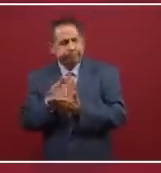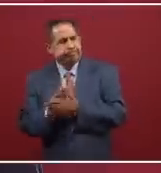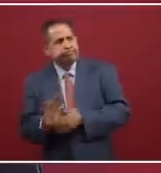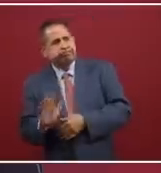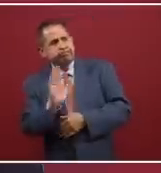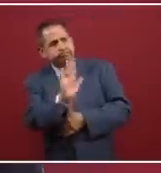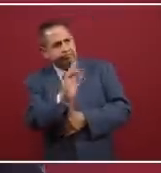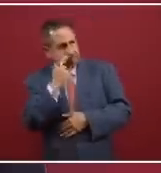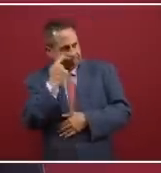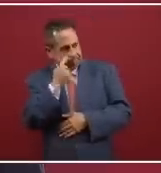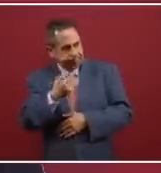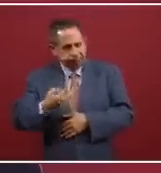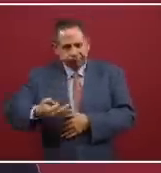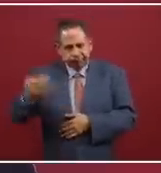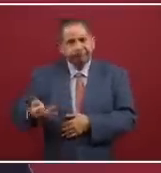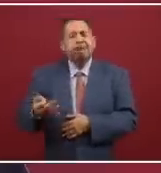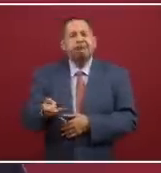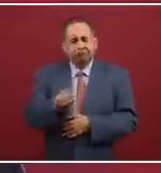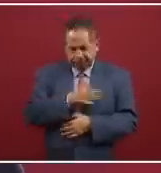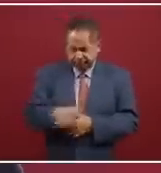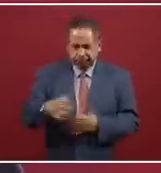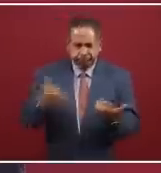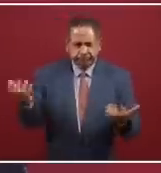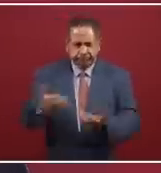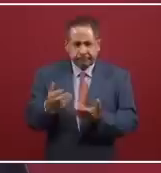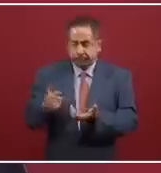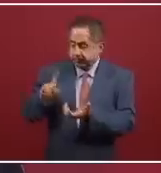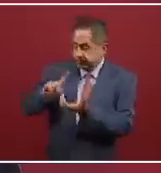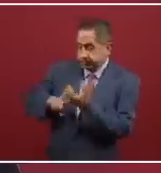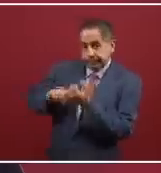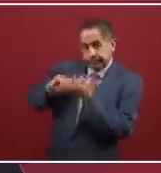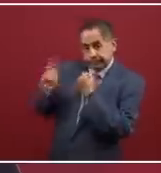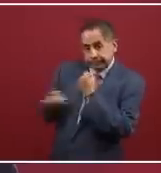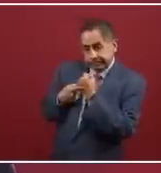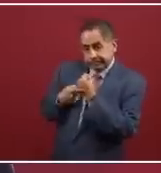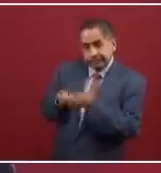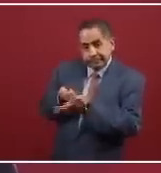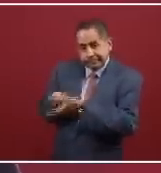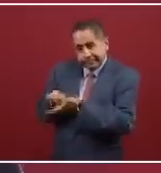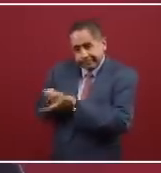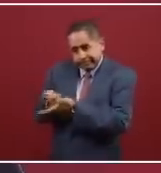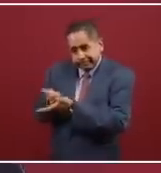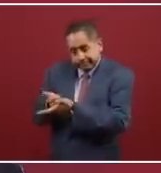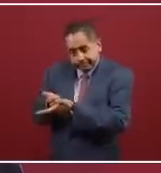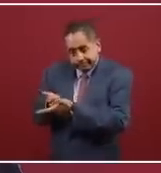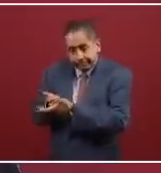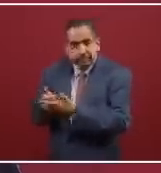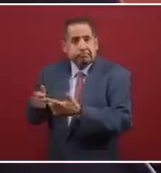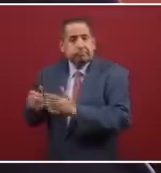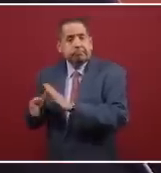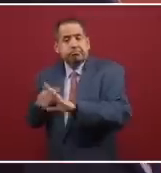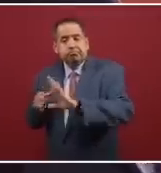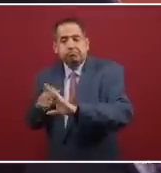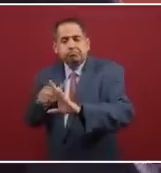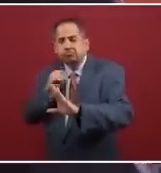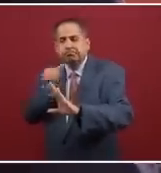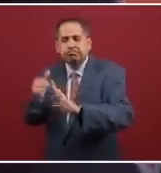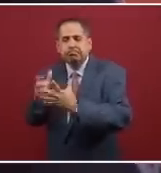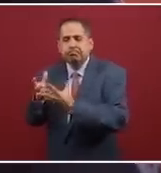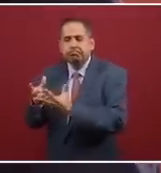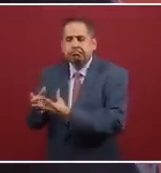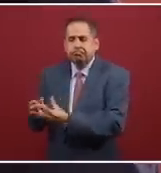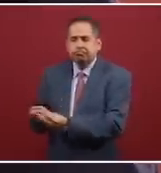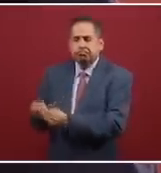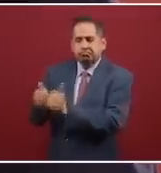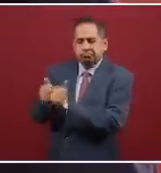en los hechos que funciona que esa es la mejor vía para atender